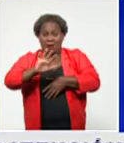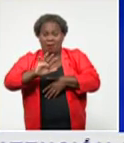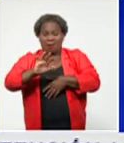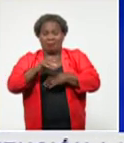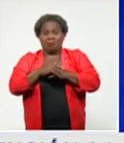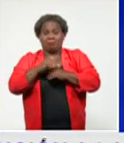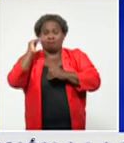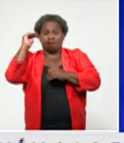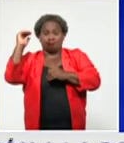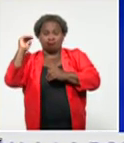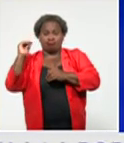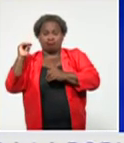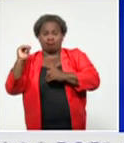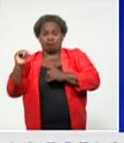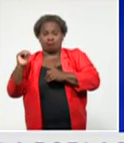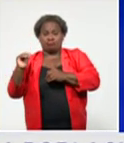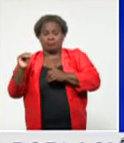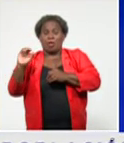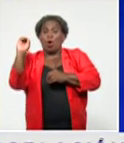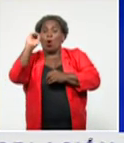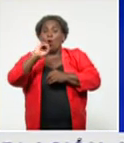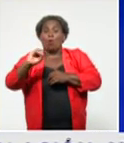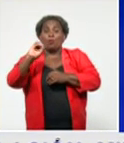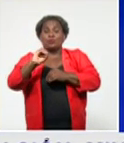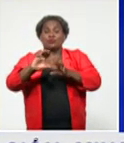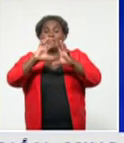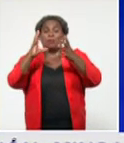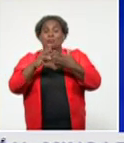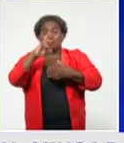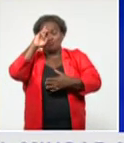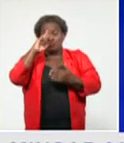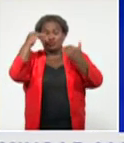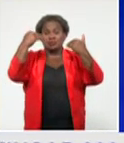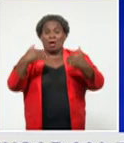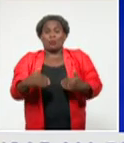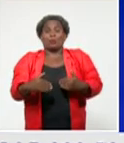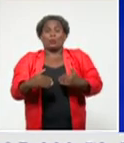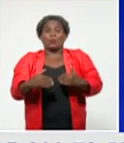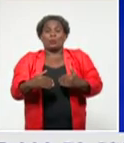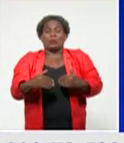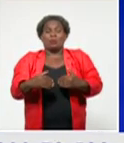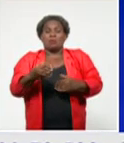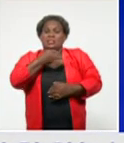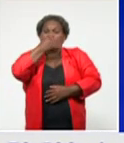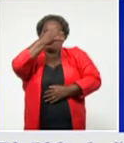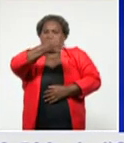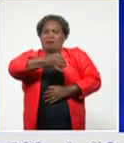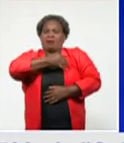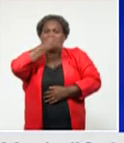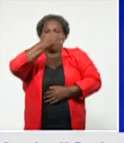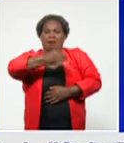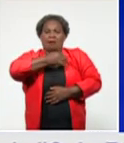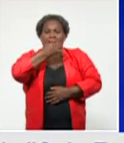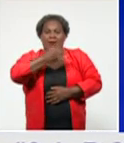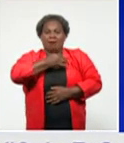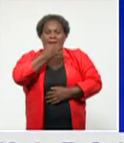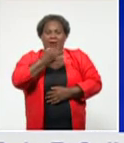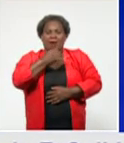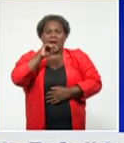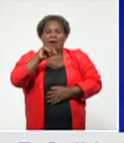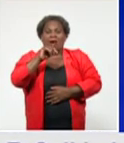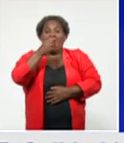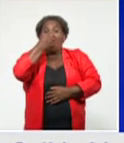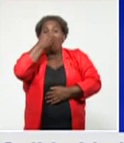la atención, o sea, la Organización Mundial de la Salud llama la atención sobre el continente